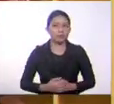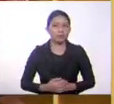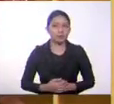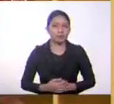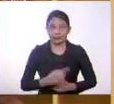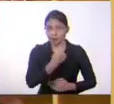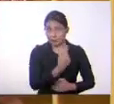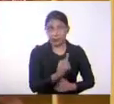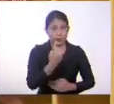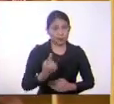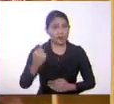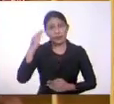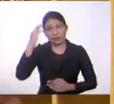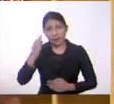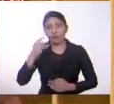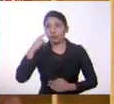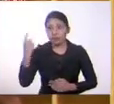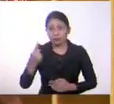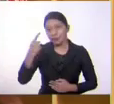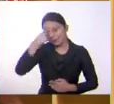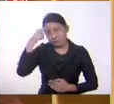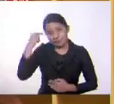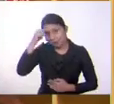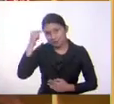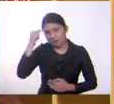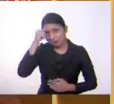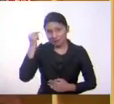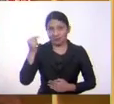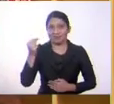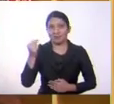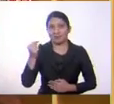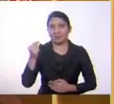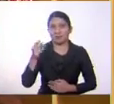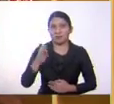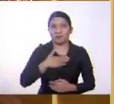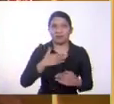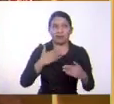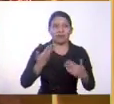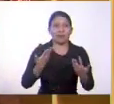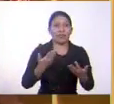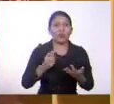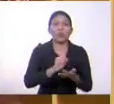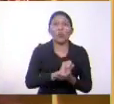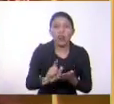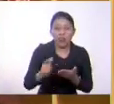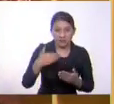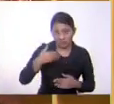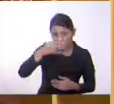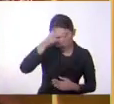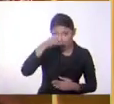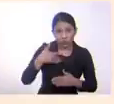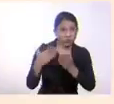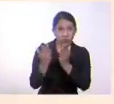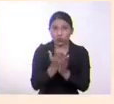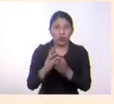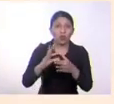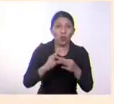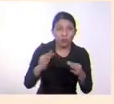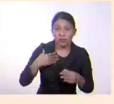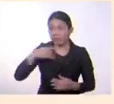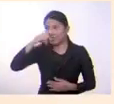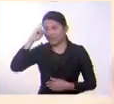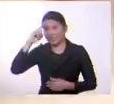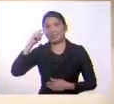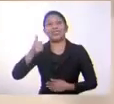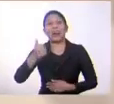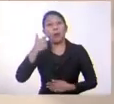las personas tienen que buscar un empleo y dependiendo de sus niveles pues, de escolaridad y de las barreras del idioma, posiblemente les